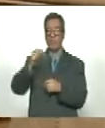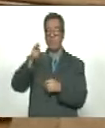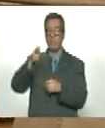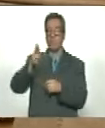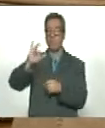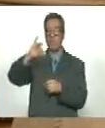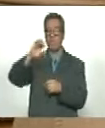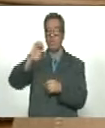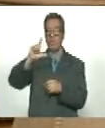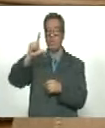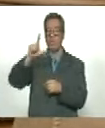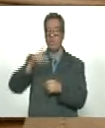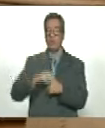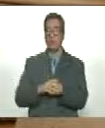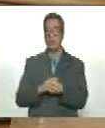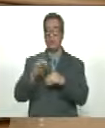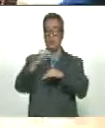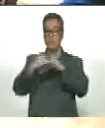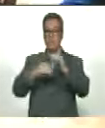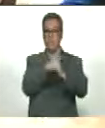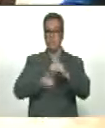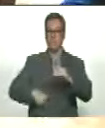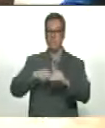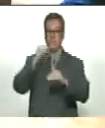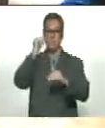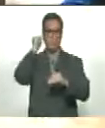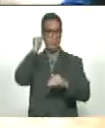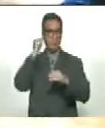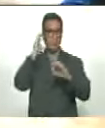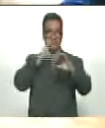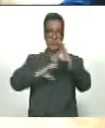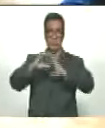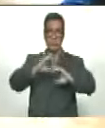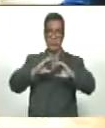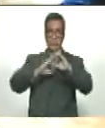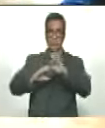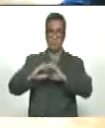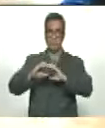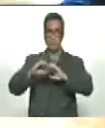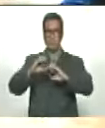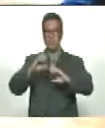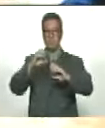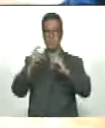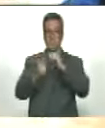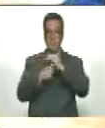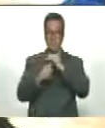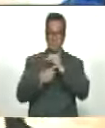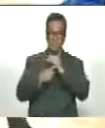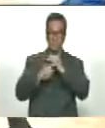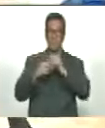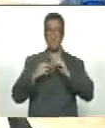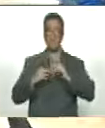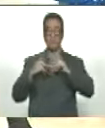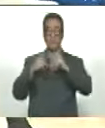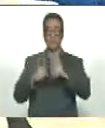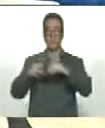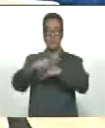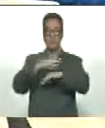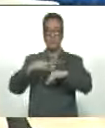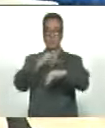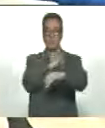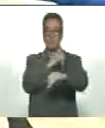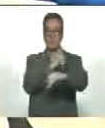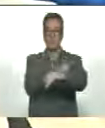Servilia Jiménez Ramírez, vicepresidenta sectorial de Ciencia, Tecnología, Educación y Salud y ministra del Poder